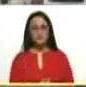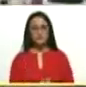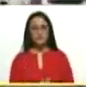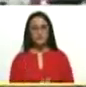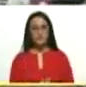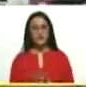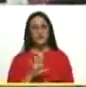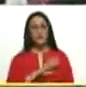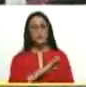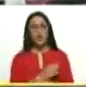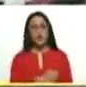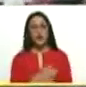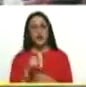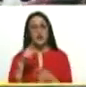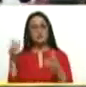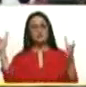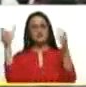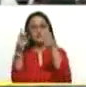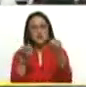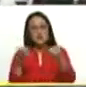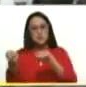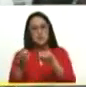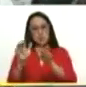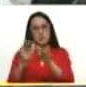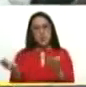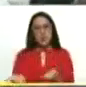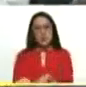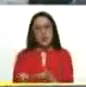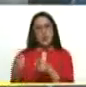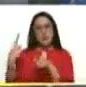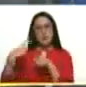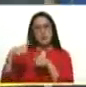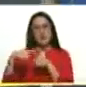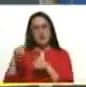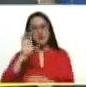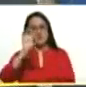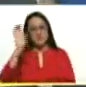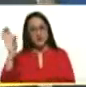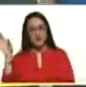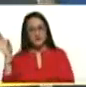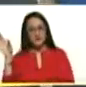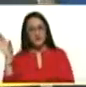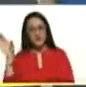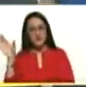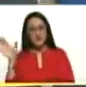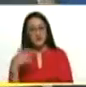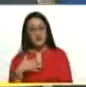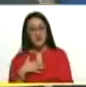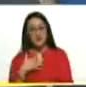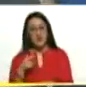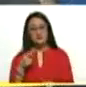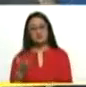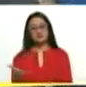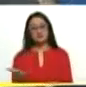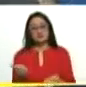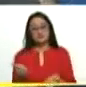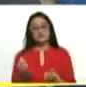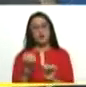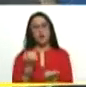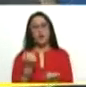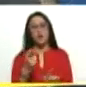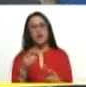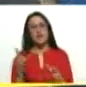de los poderes hegemónicos mundiales sobre diferentes países soberanos, pretendiendo con ello impedir el